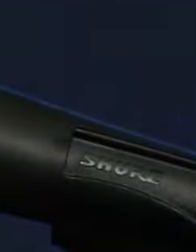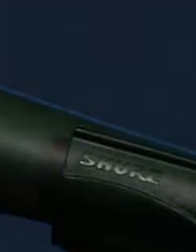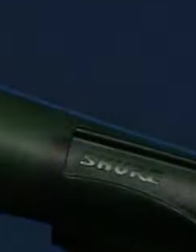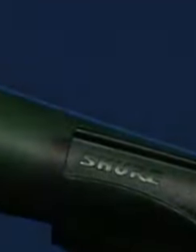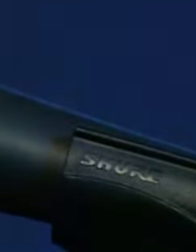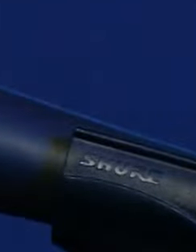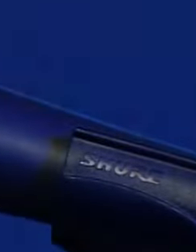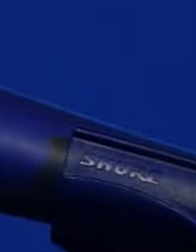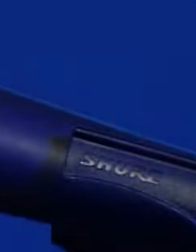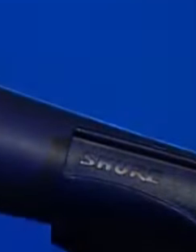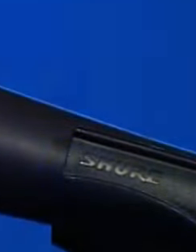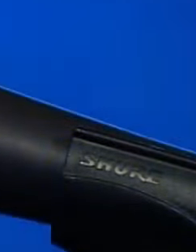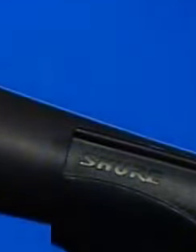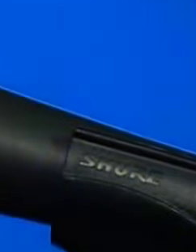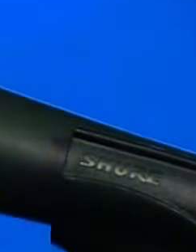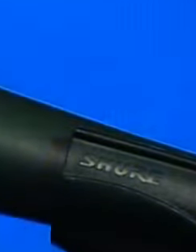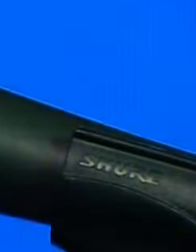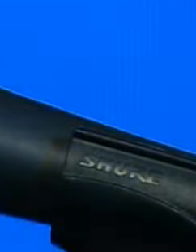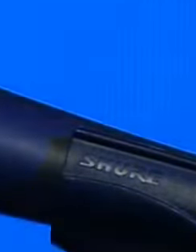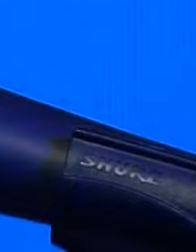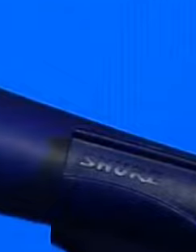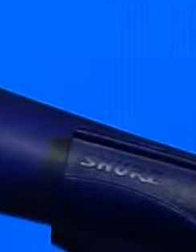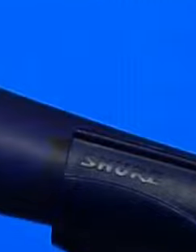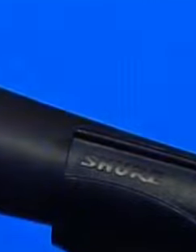hice creer.